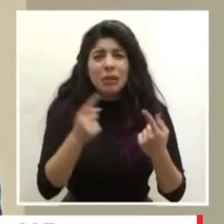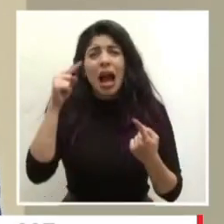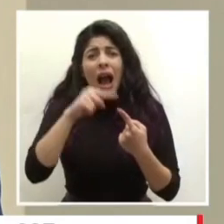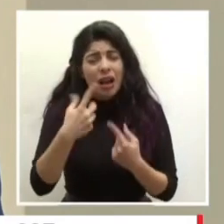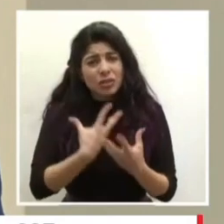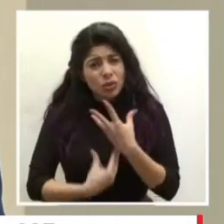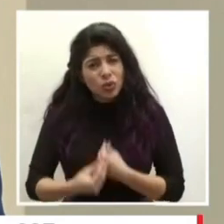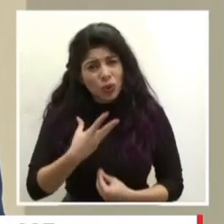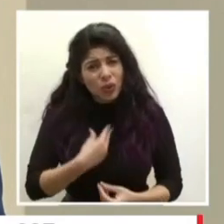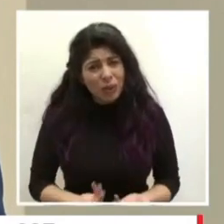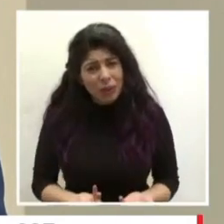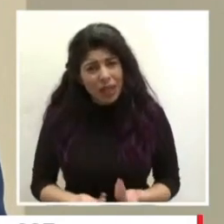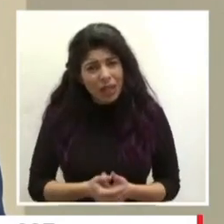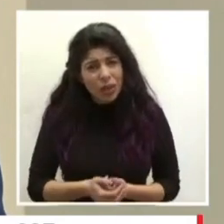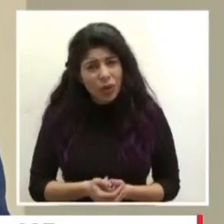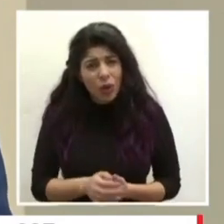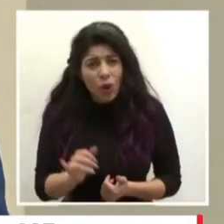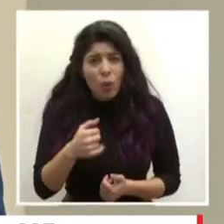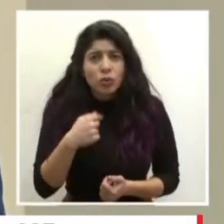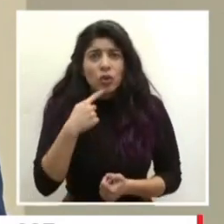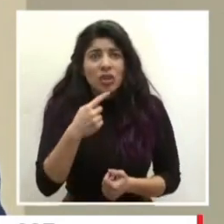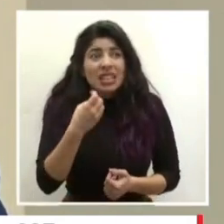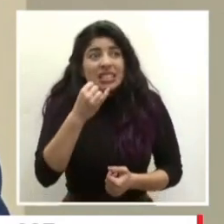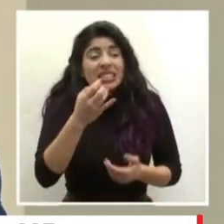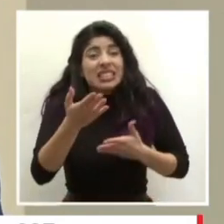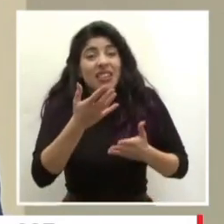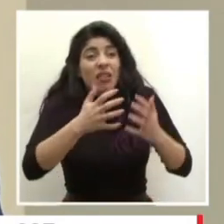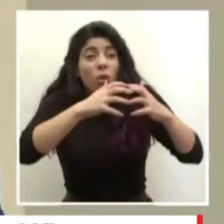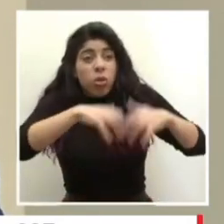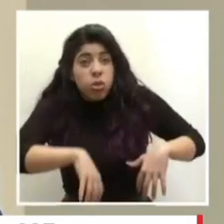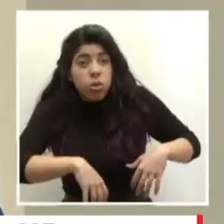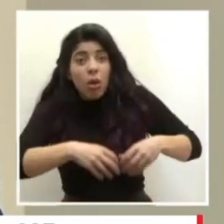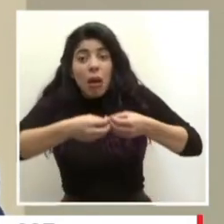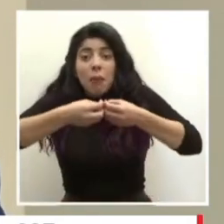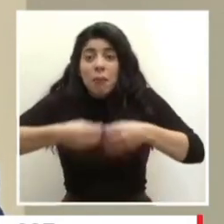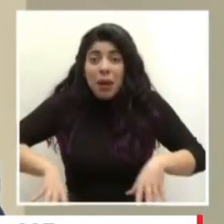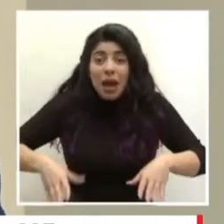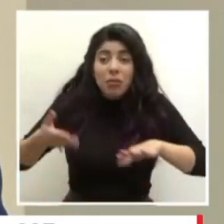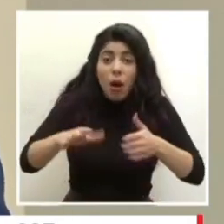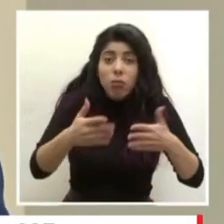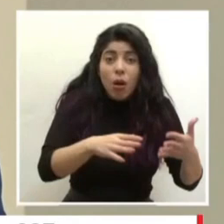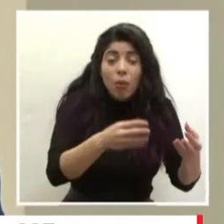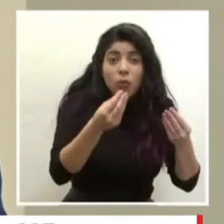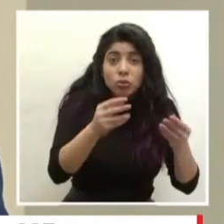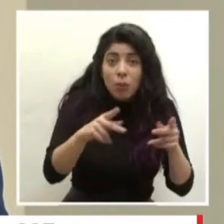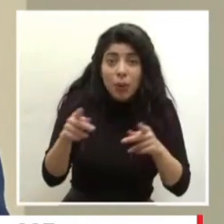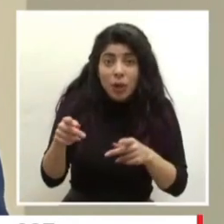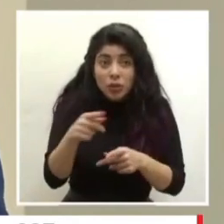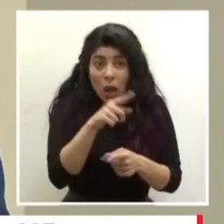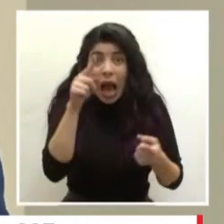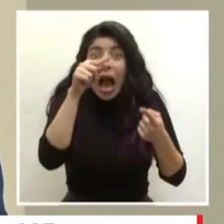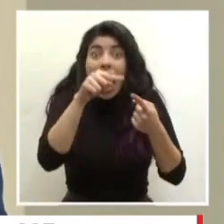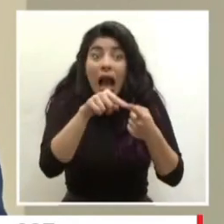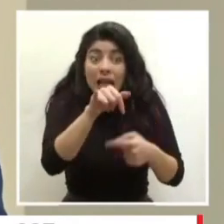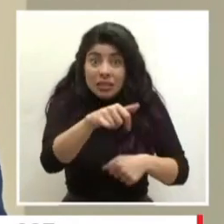sufrimiento? Como le digo, en un colapso de servicios, en una eventual pérdida de muchas personas,